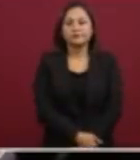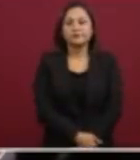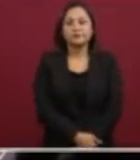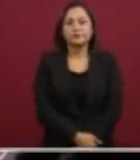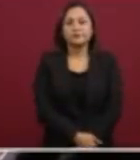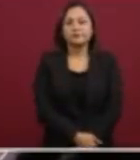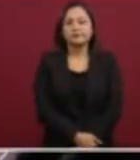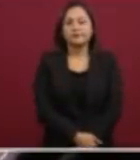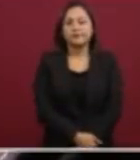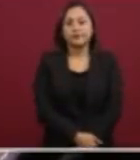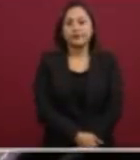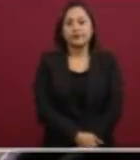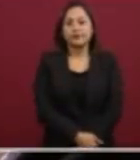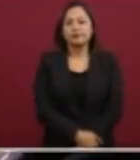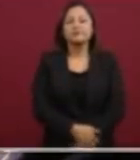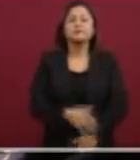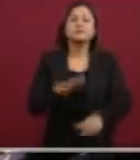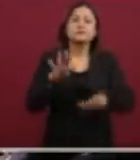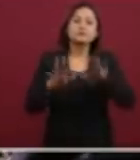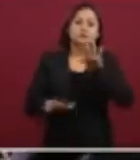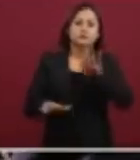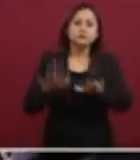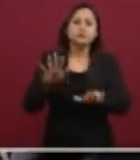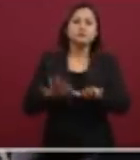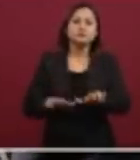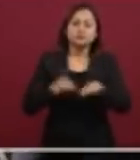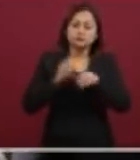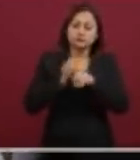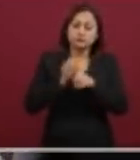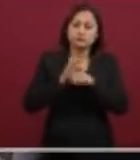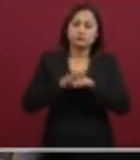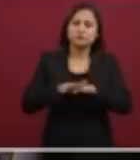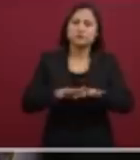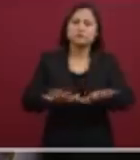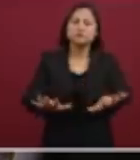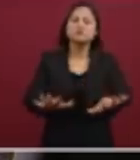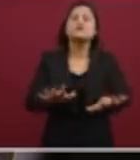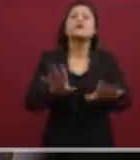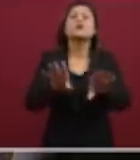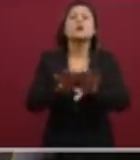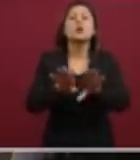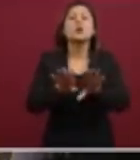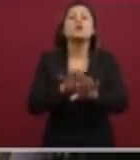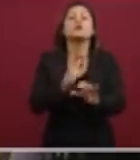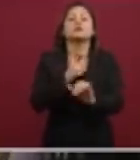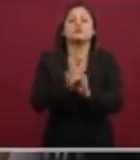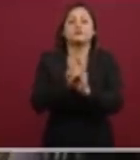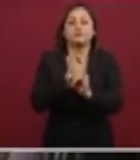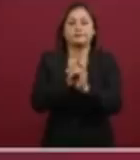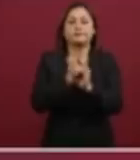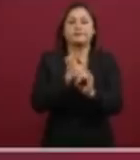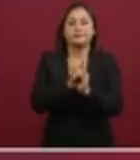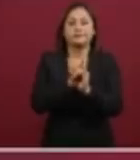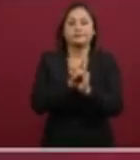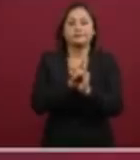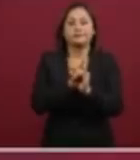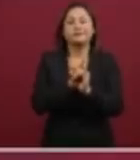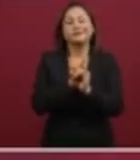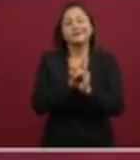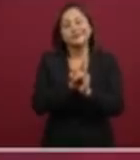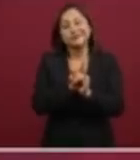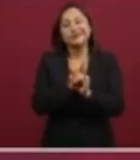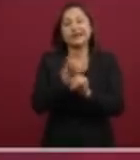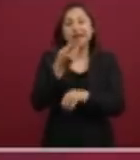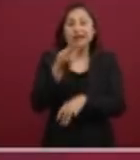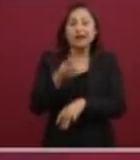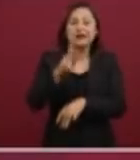A veces se hacen las convocatorias por internet, pero ya sabemos que